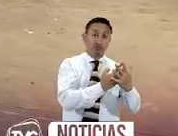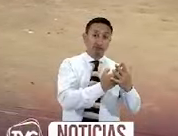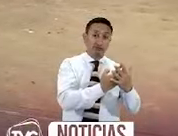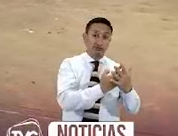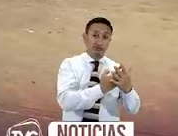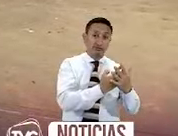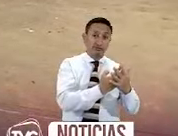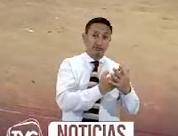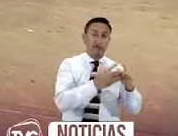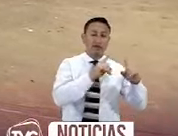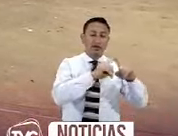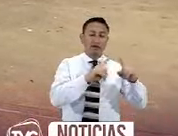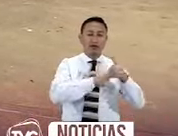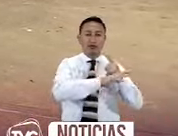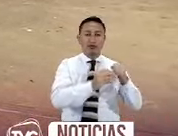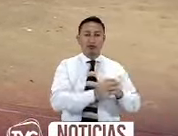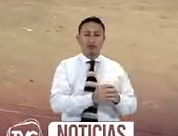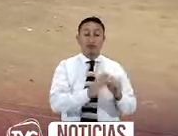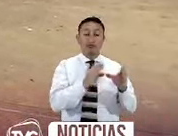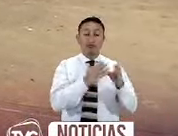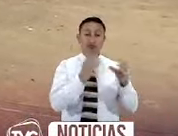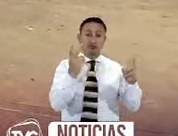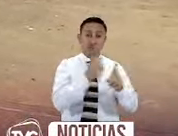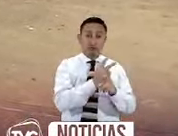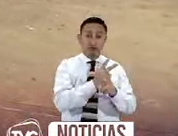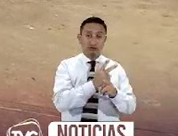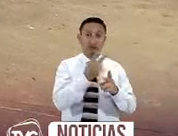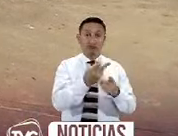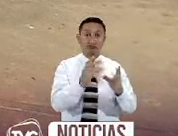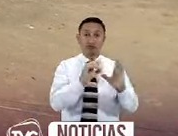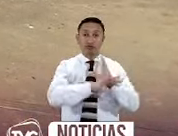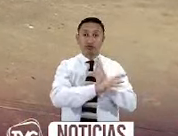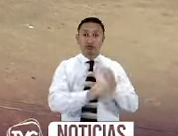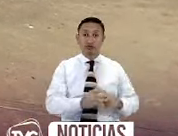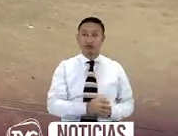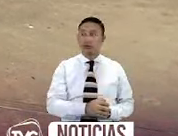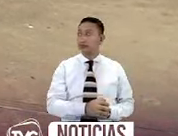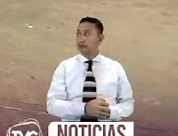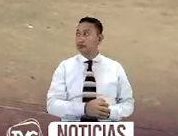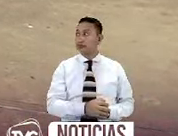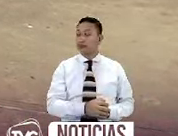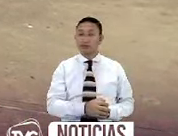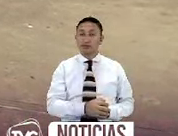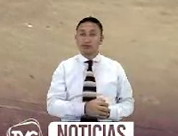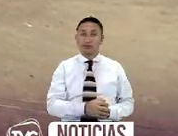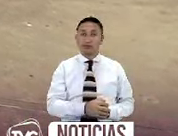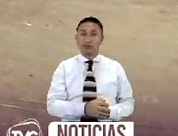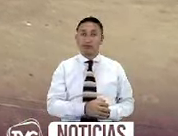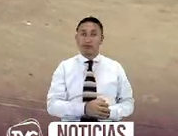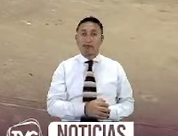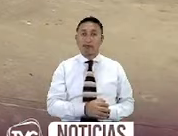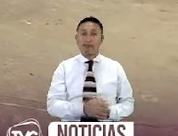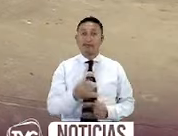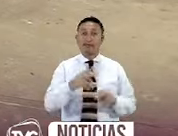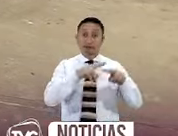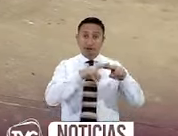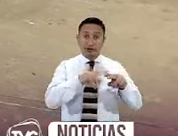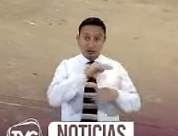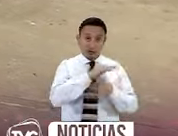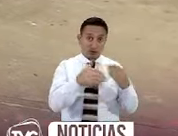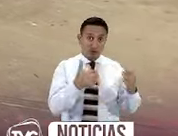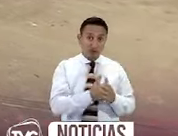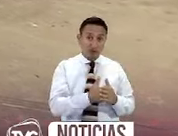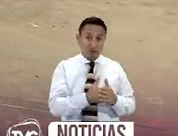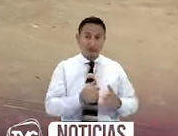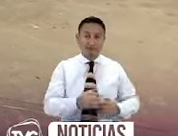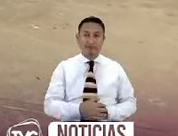delitos como asociación, receptación, robo. Entonces hay que revisar toda la incidencia que puede haber tenido también este hecho